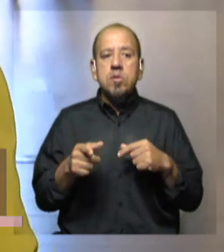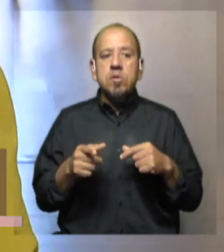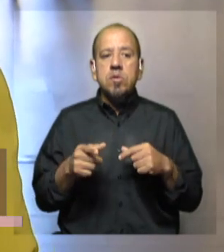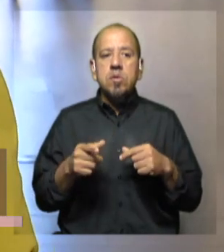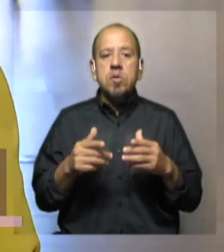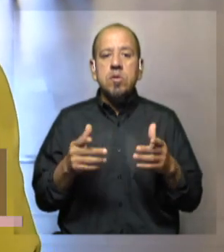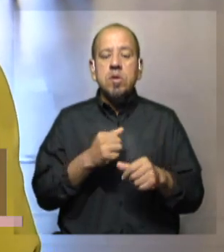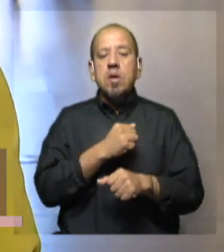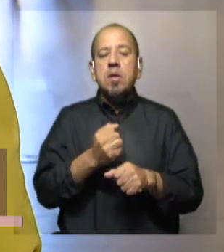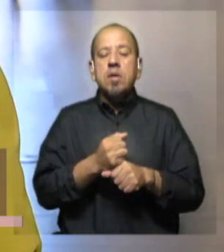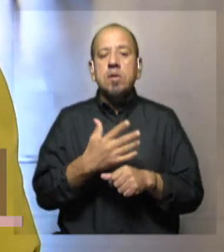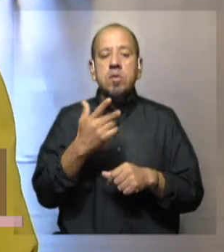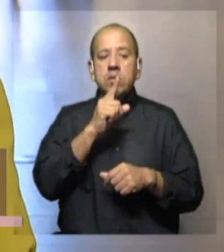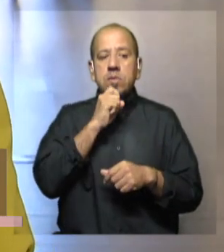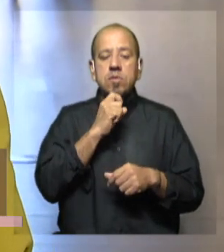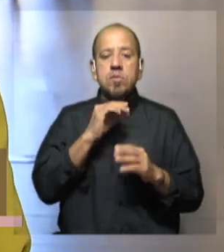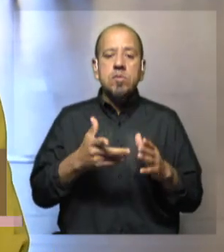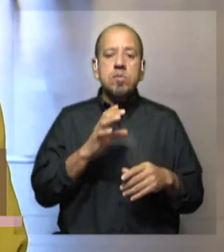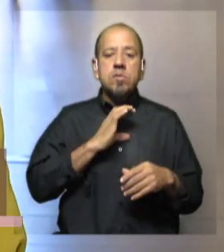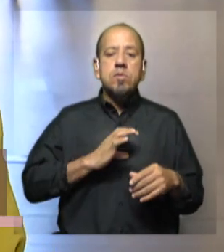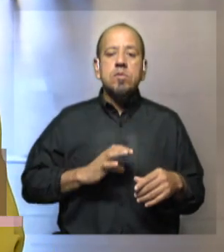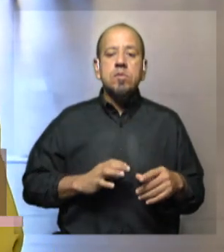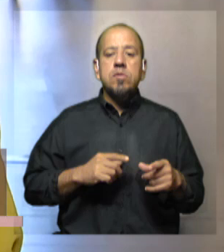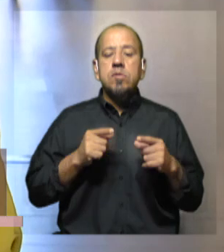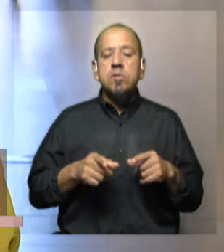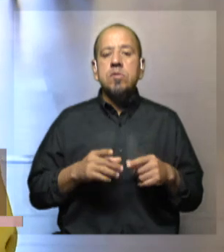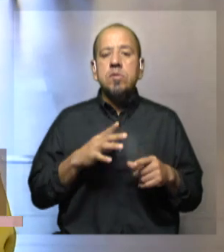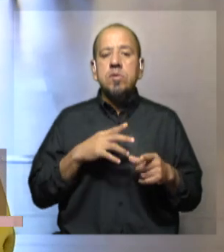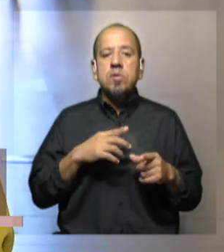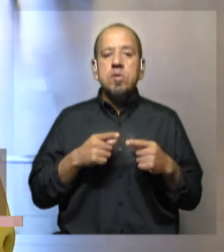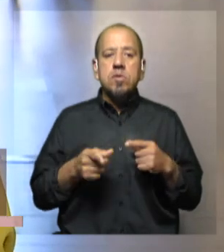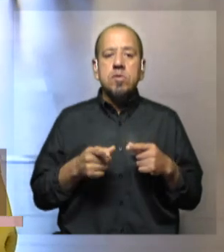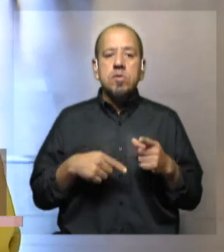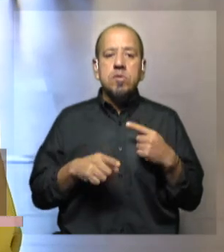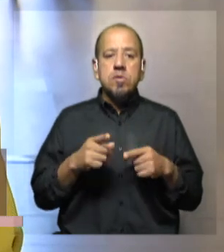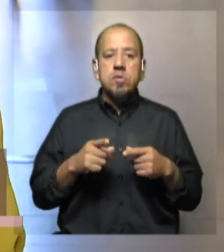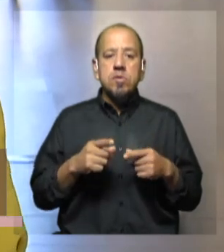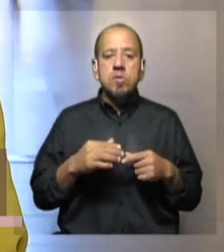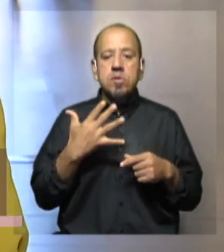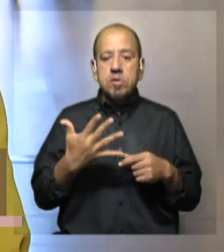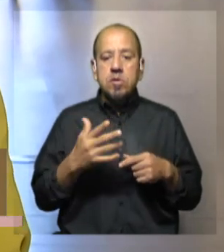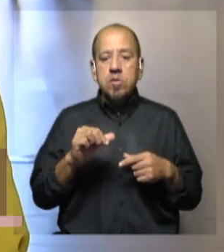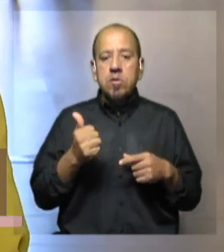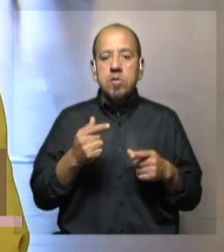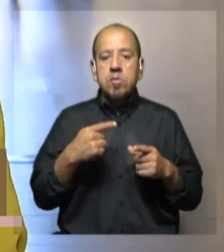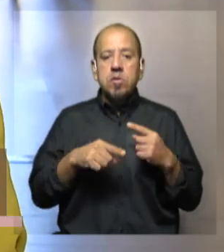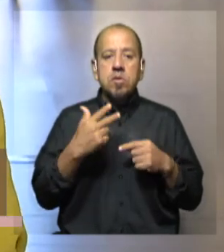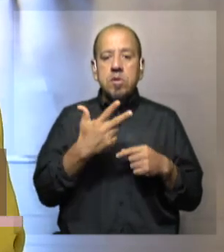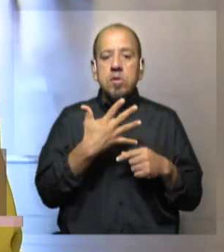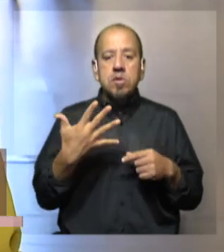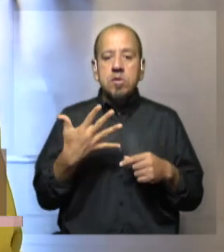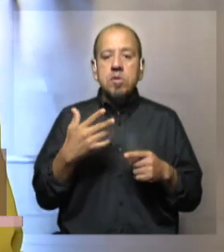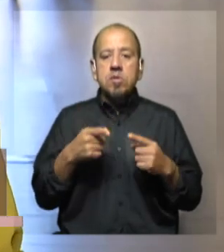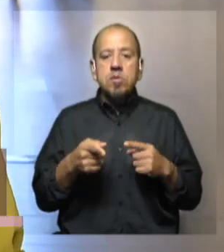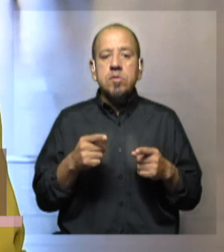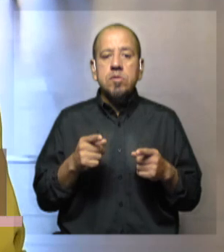hasta el 5 de marzo. ¿Cuáles son las características de estas obras que resultaron ganadoras? 5 resultaron ganadoras, pero 35 van a ser expuestas